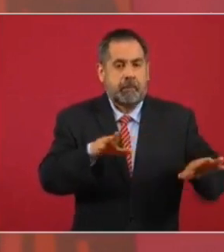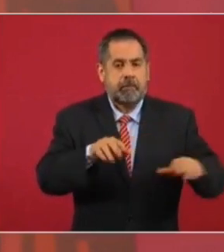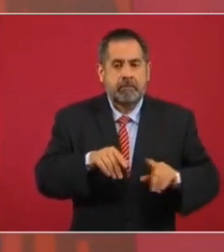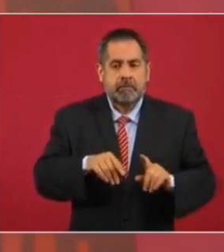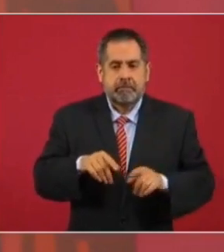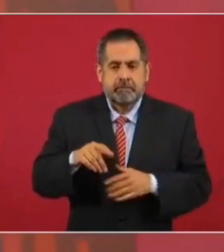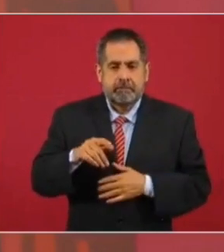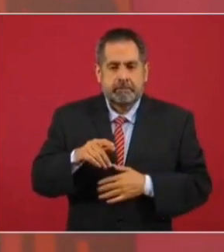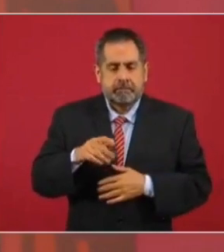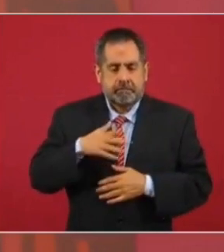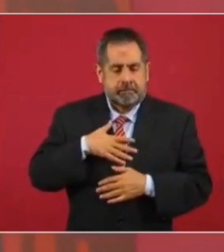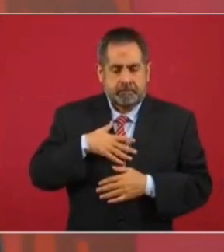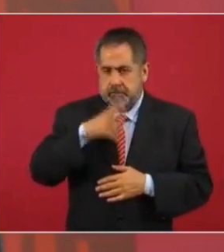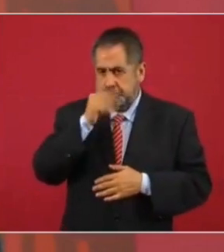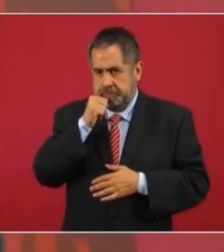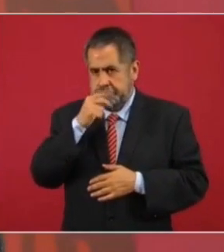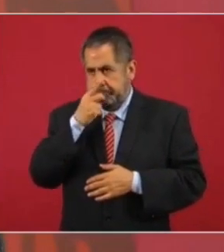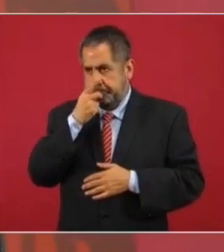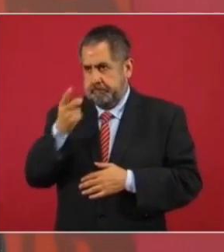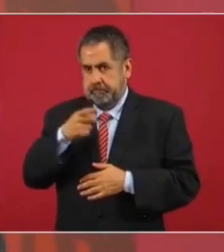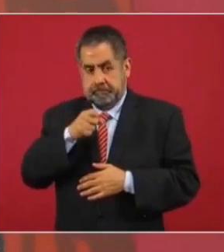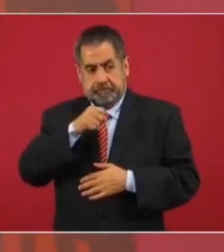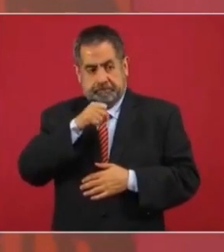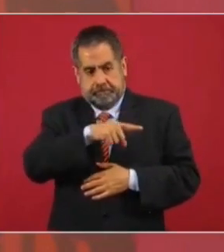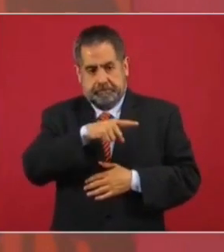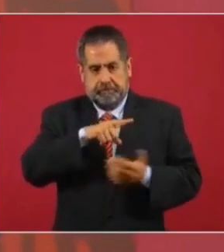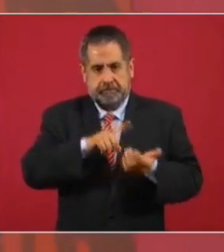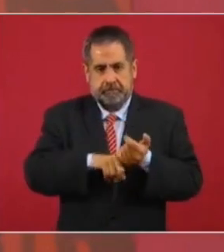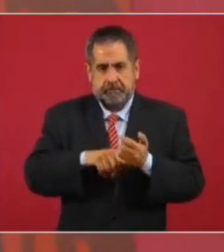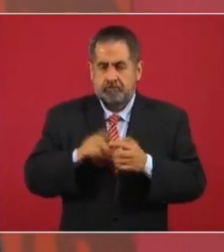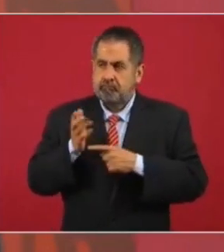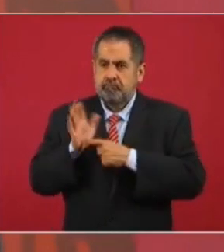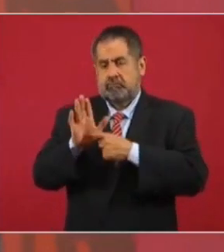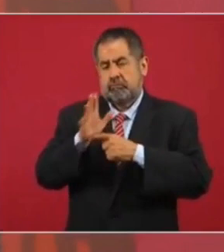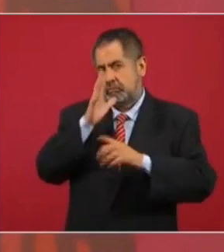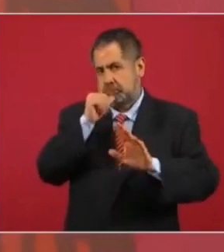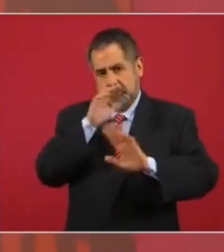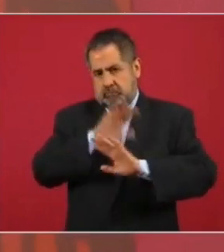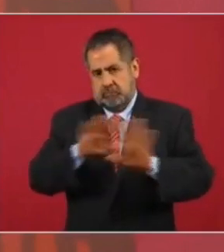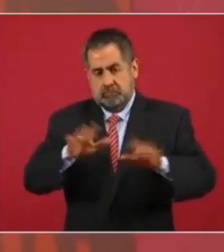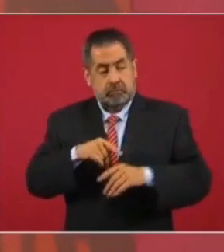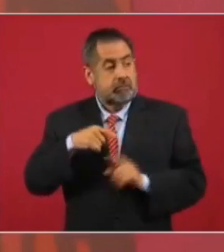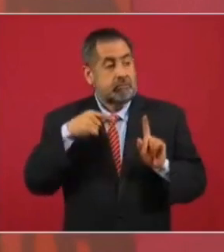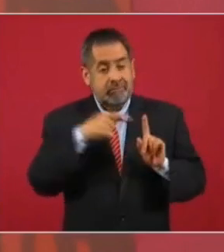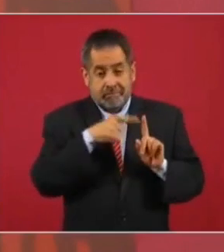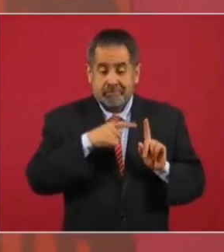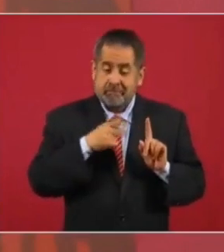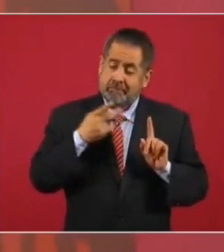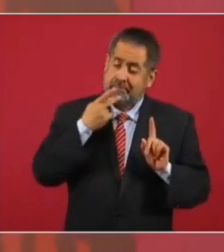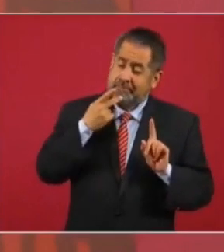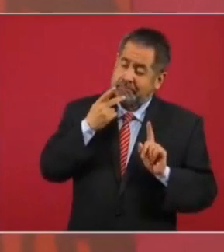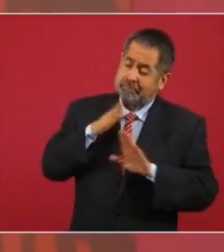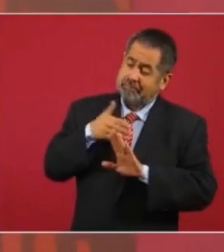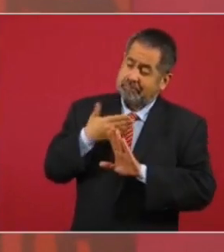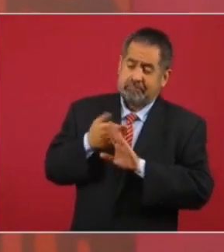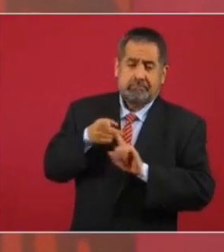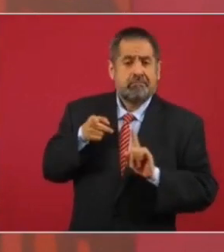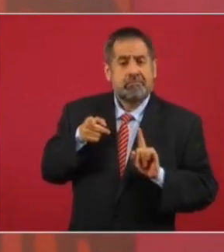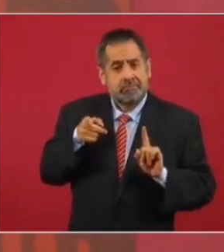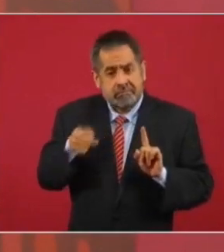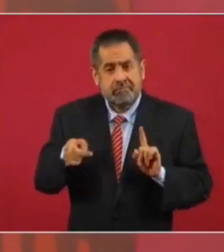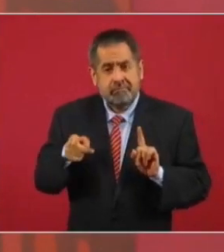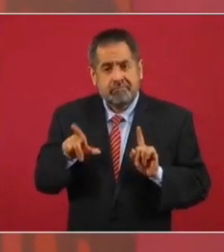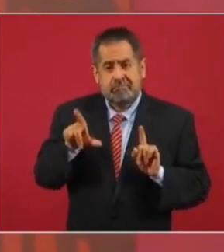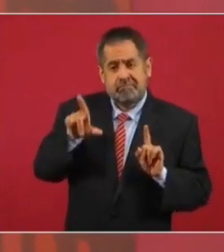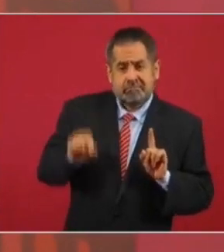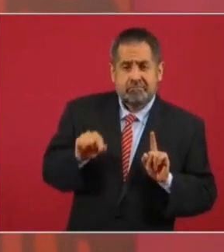que yo no me atrevo pues aquí a ponerlas, hablando, ¿sí?, de